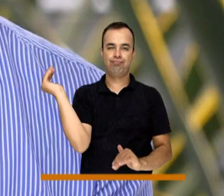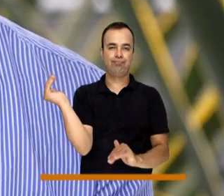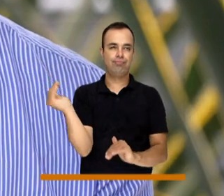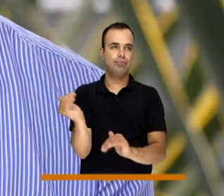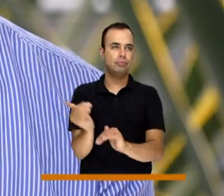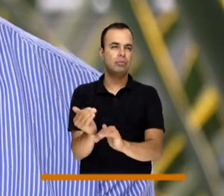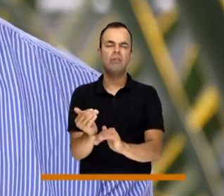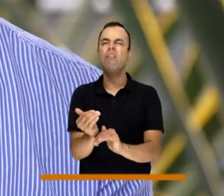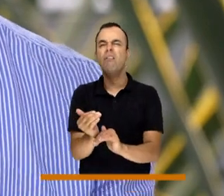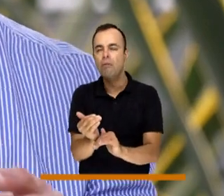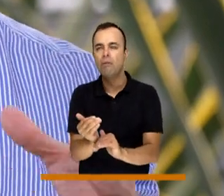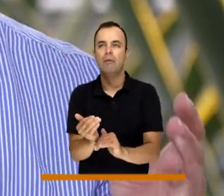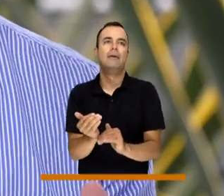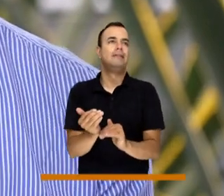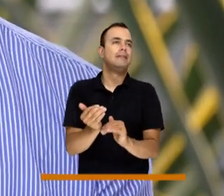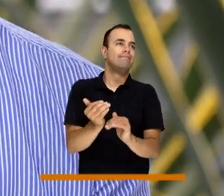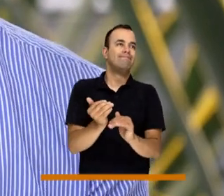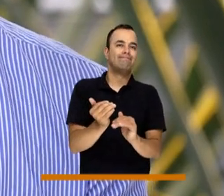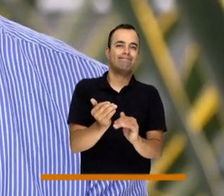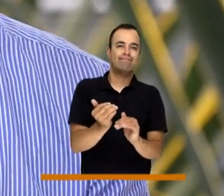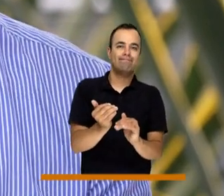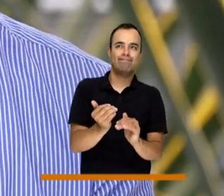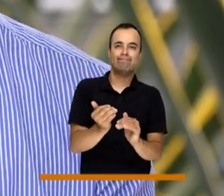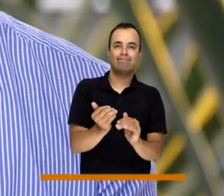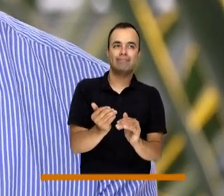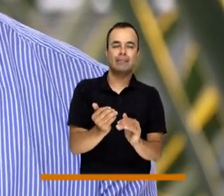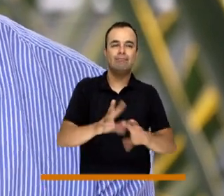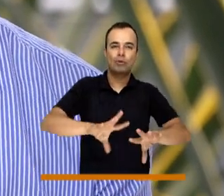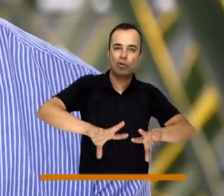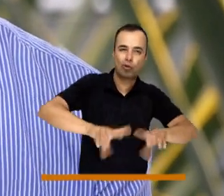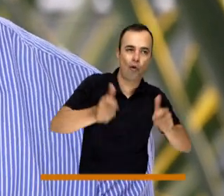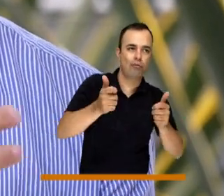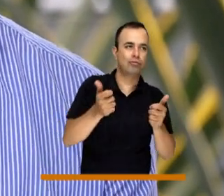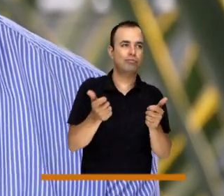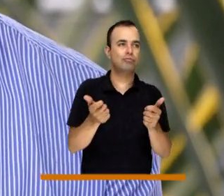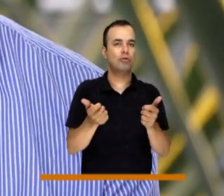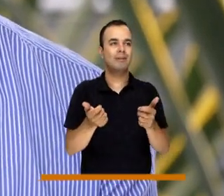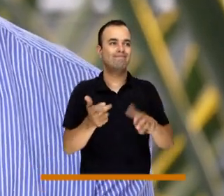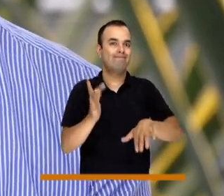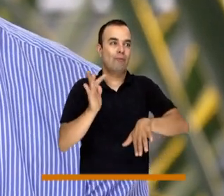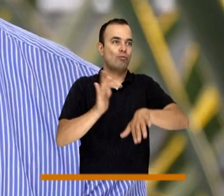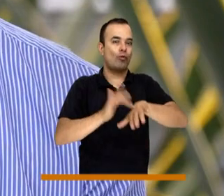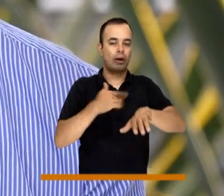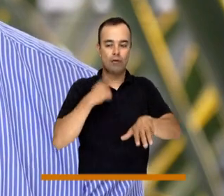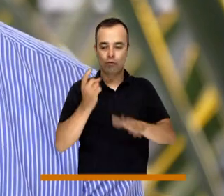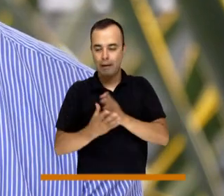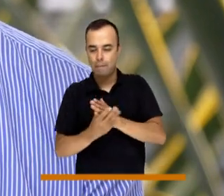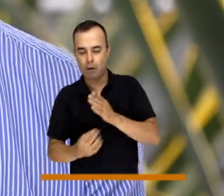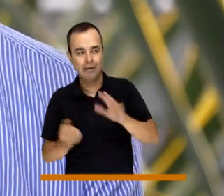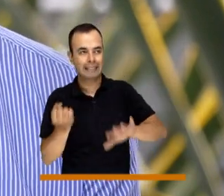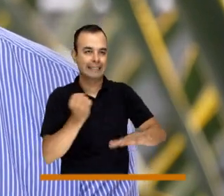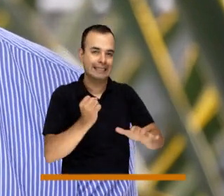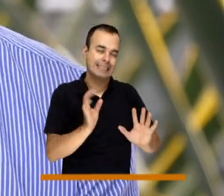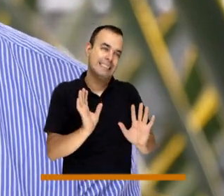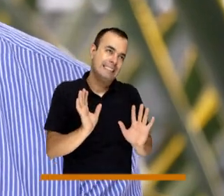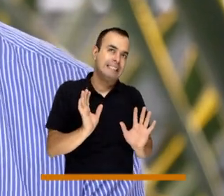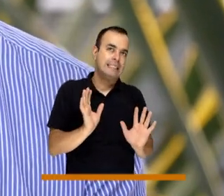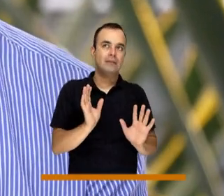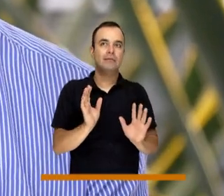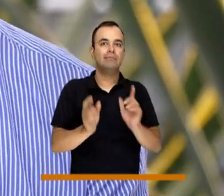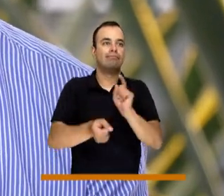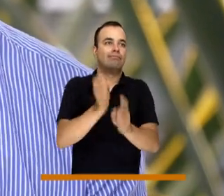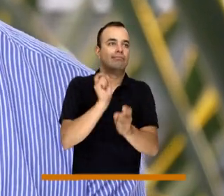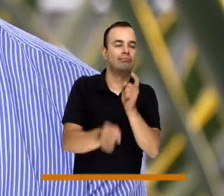solo la posibilidad de delincuencia que puede estar asociada a la pobreza en muchas ocasiones, que no es la única